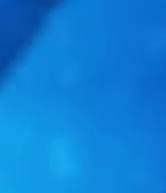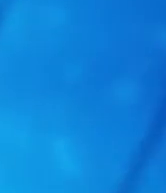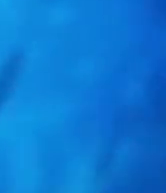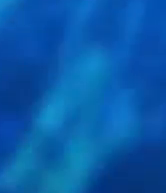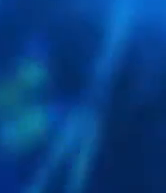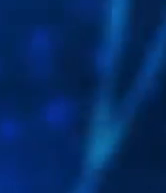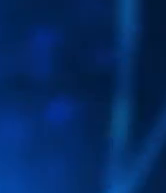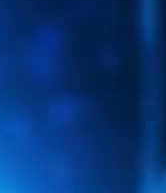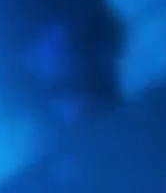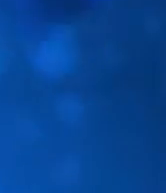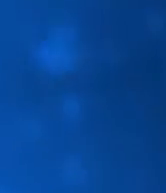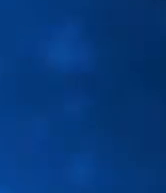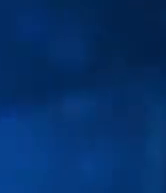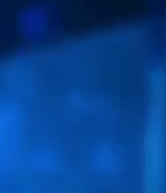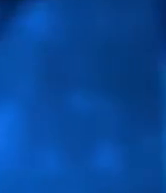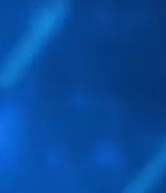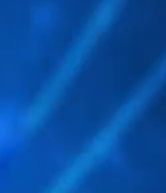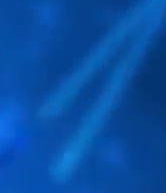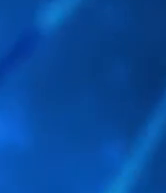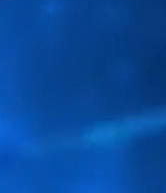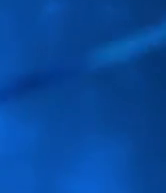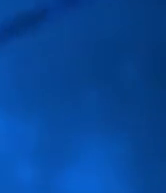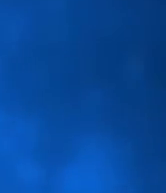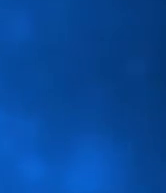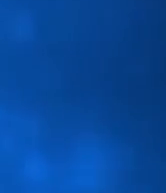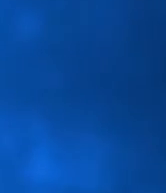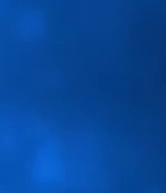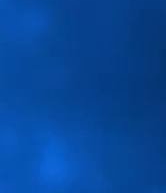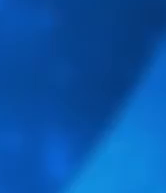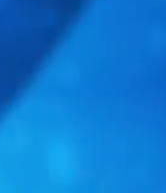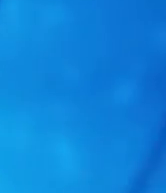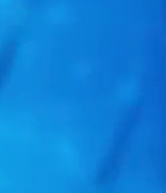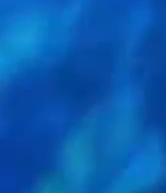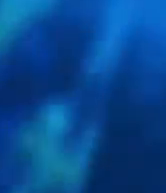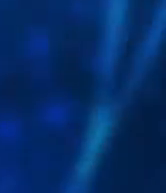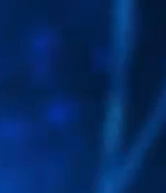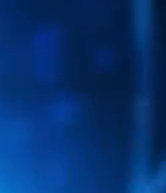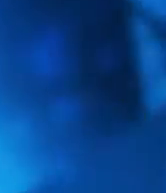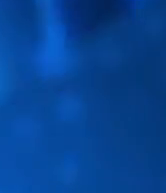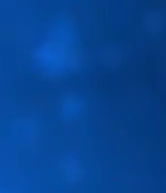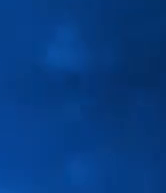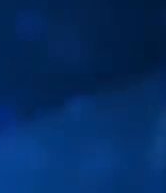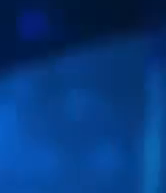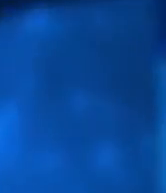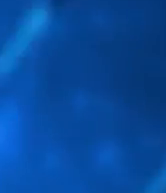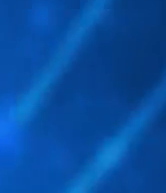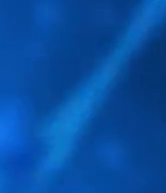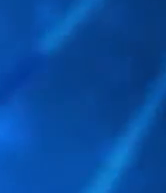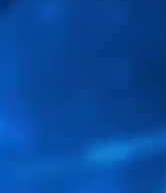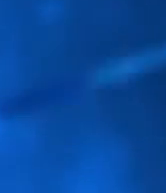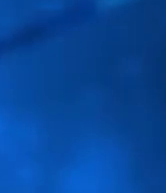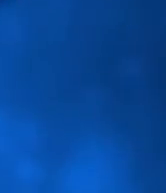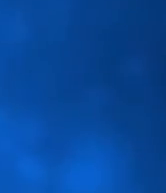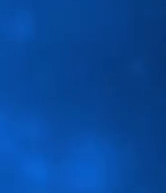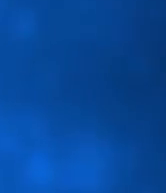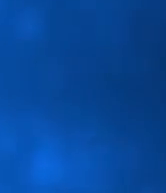AMIDAP, Agrupación de Medios Independientes de Arica y Parinacota, presenta